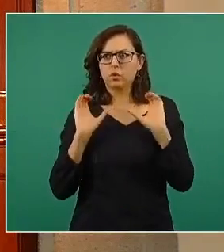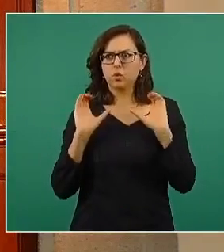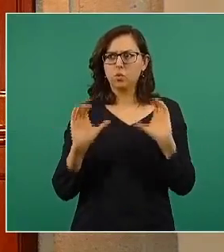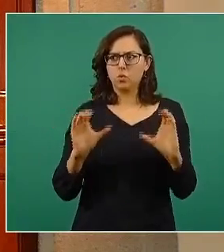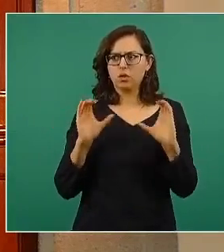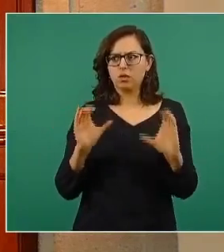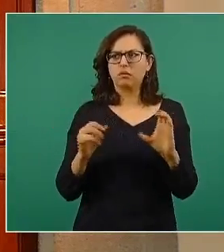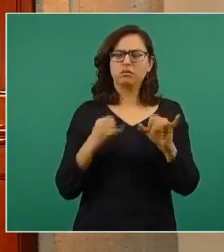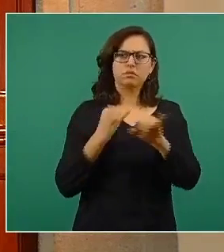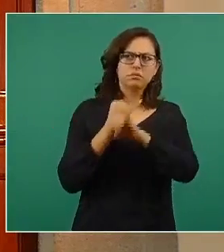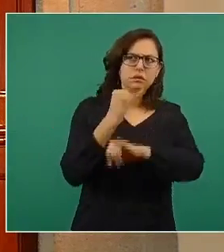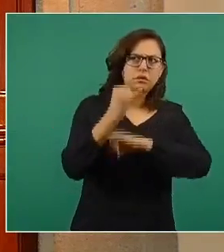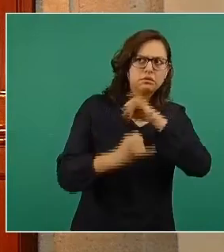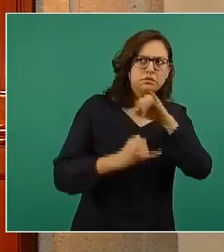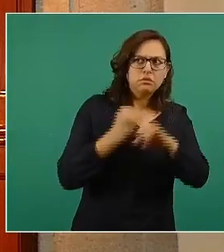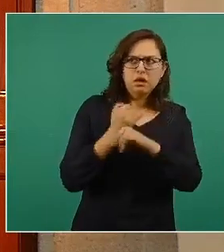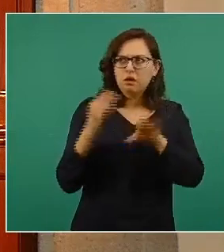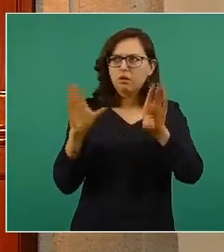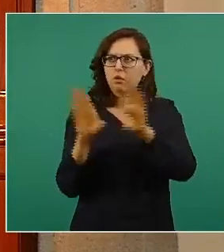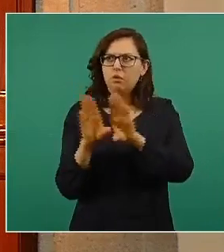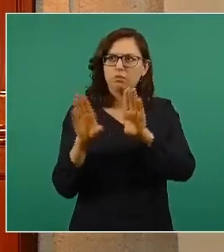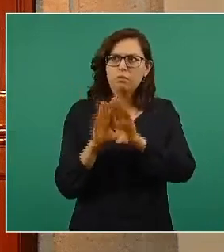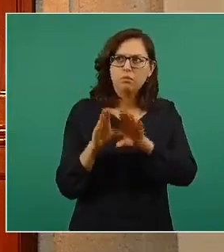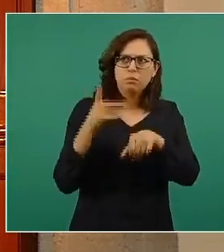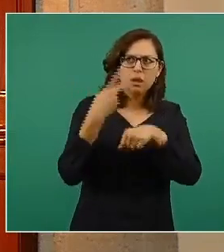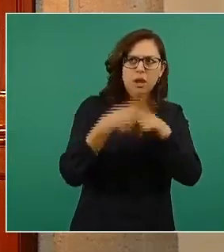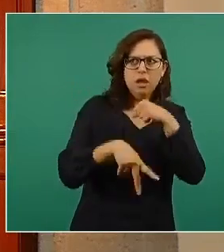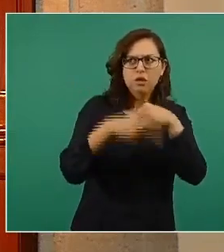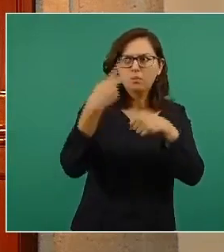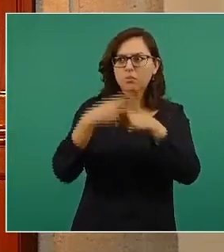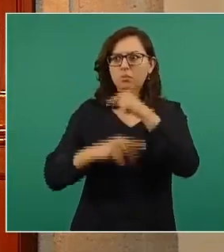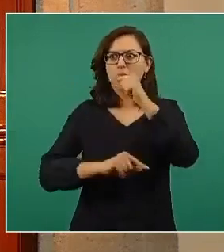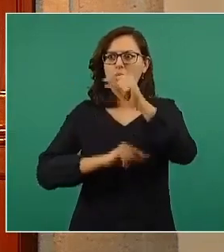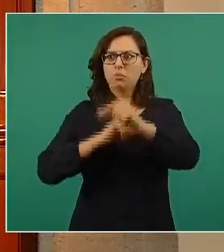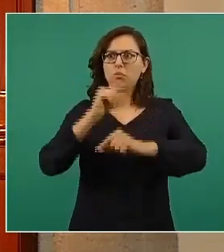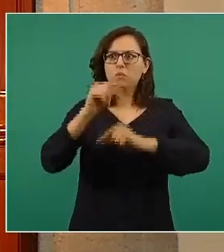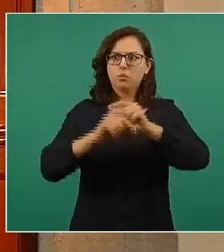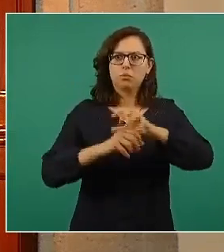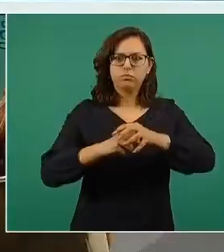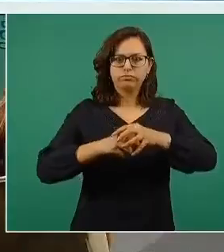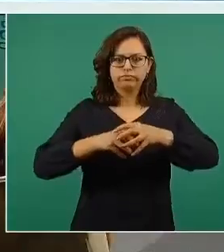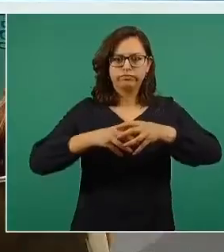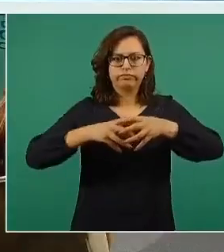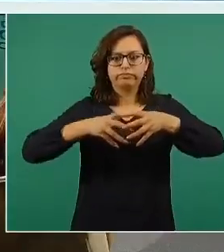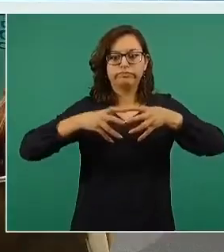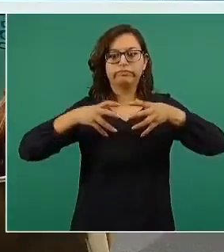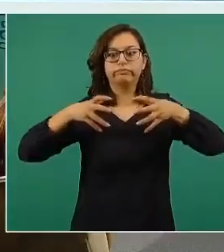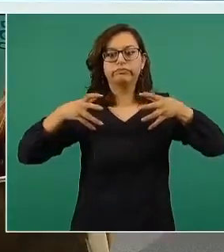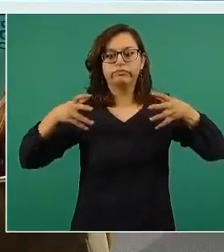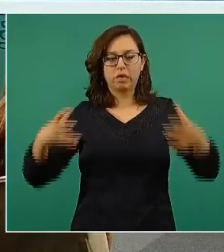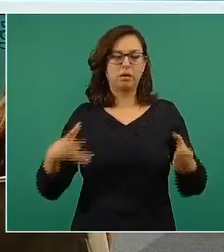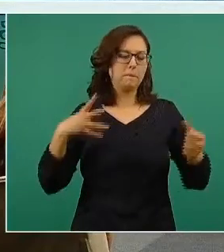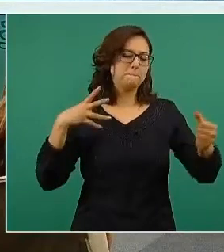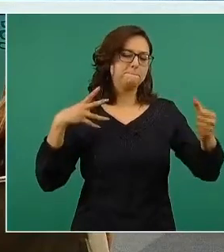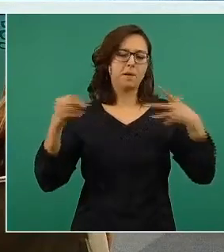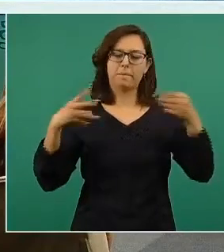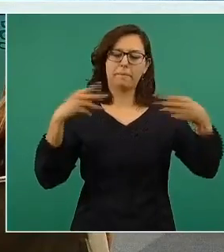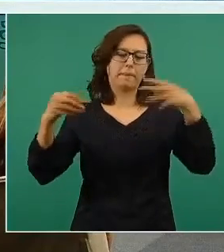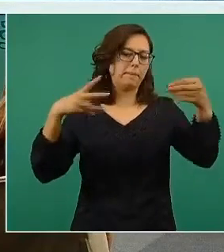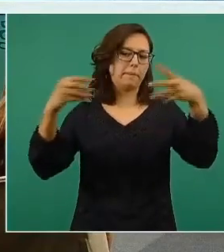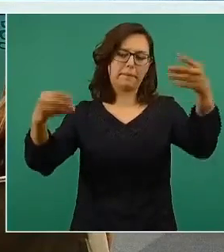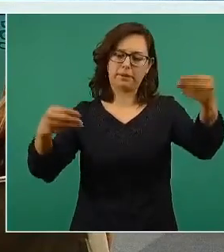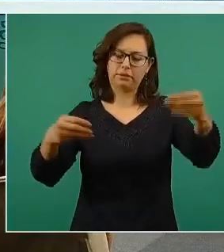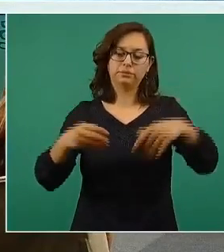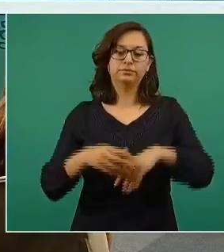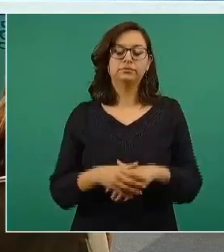internacional y posteriormente ya nacional se iba incrementando para efectos de producirse una pandemia. El mismo